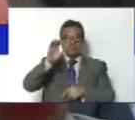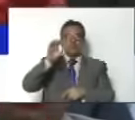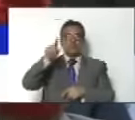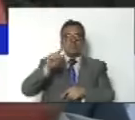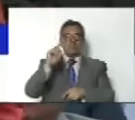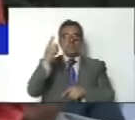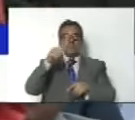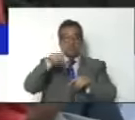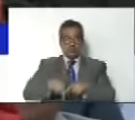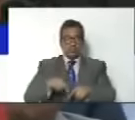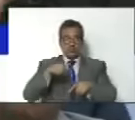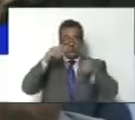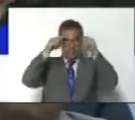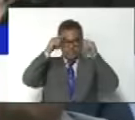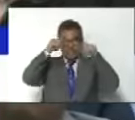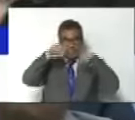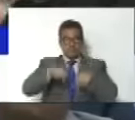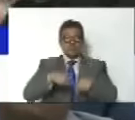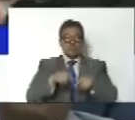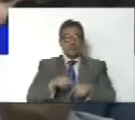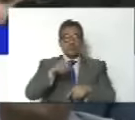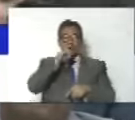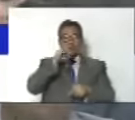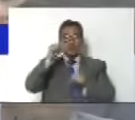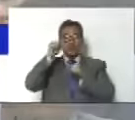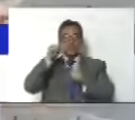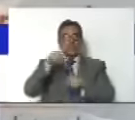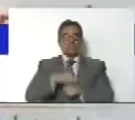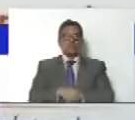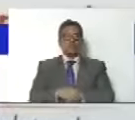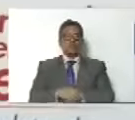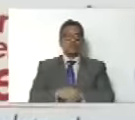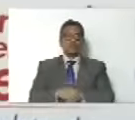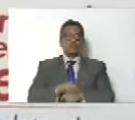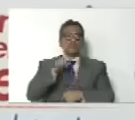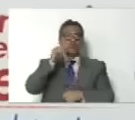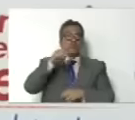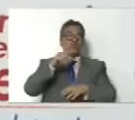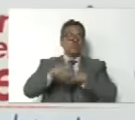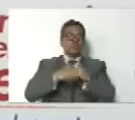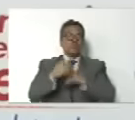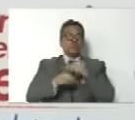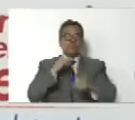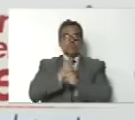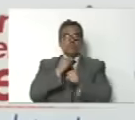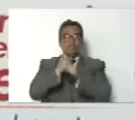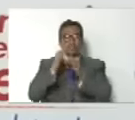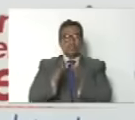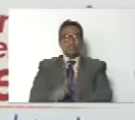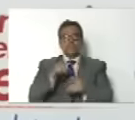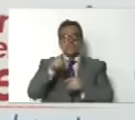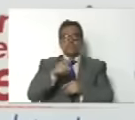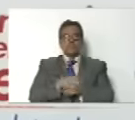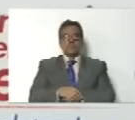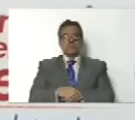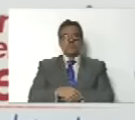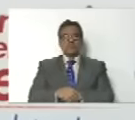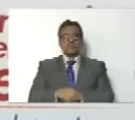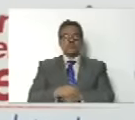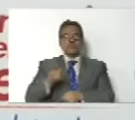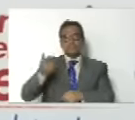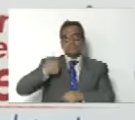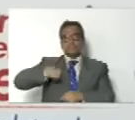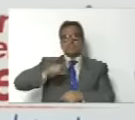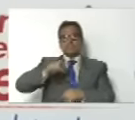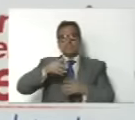con el primer presidente chavista, que es Nicolás Maduro Moro. Eso nos hace a los trabajadores y trabajadoras tener